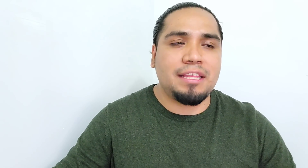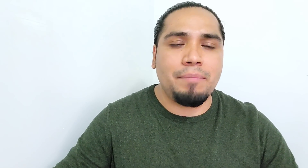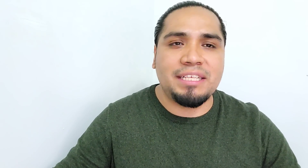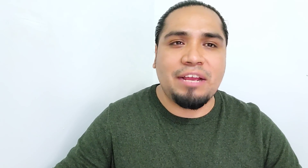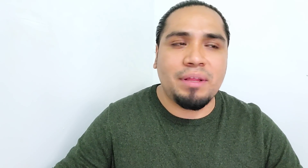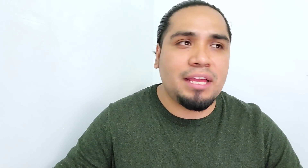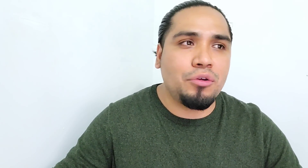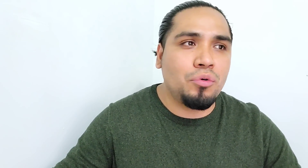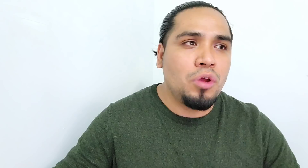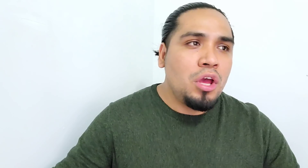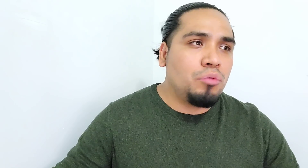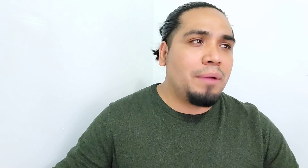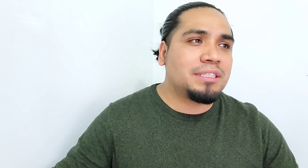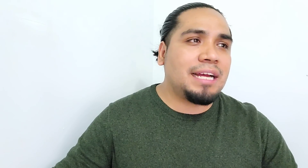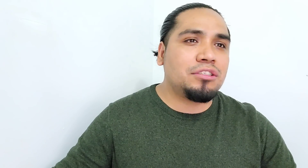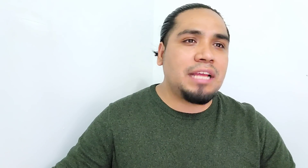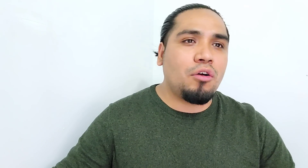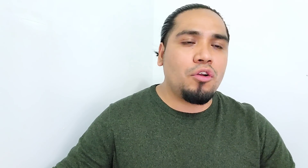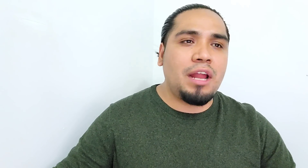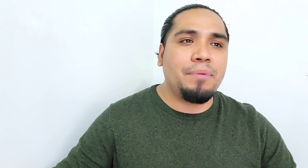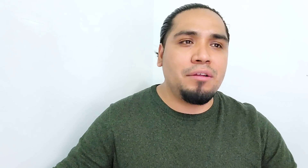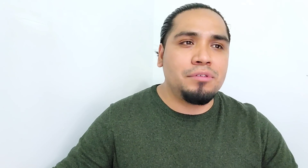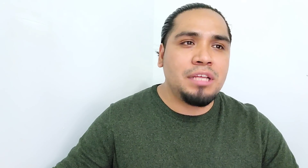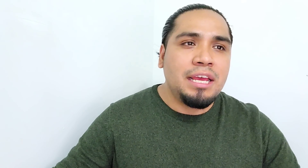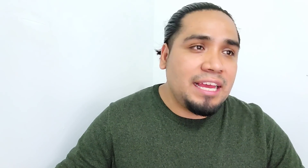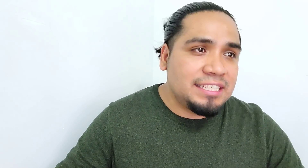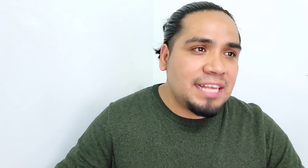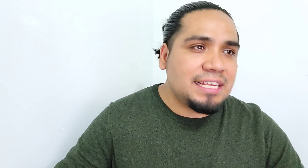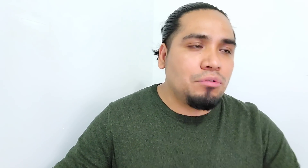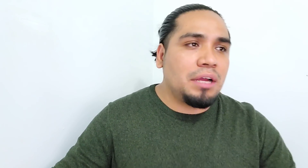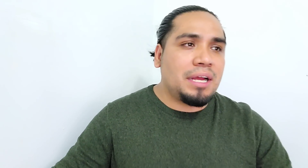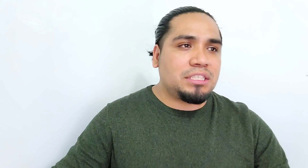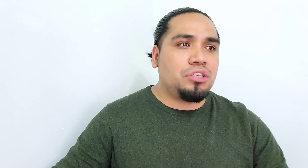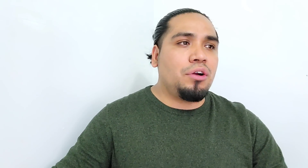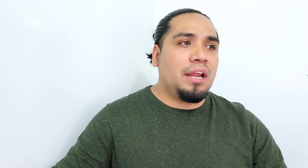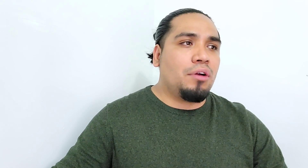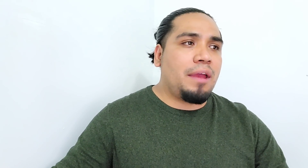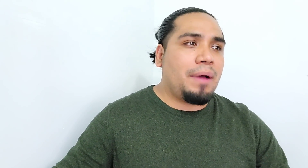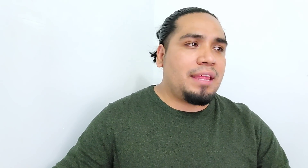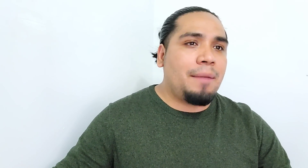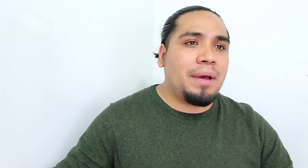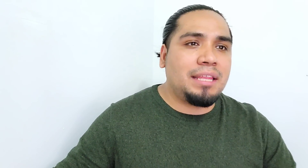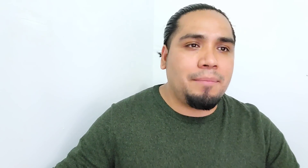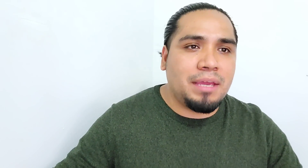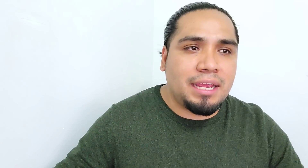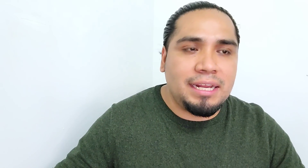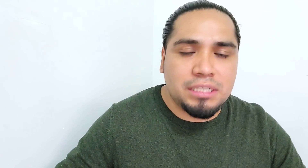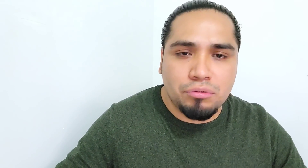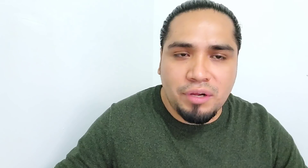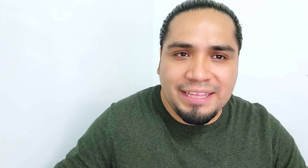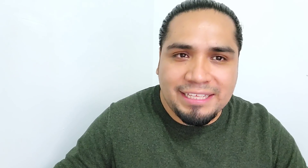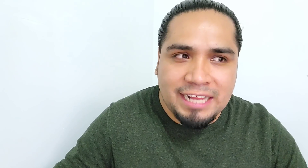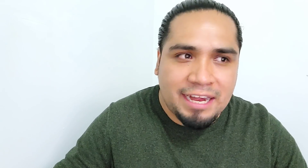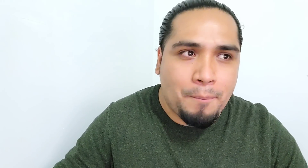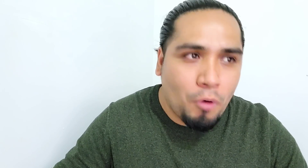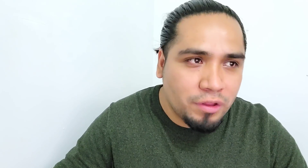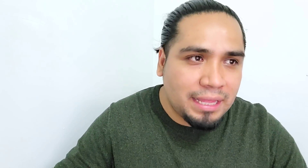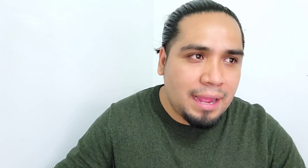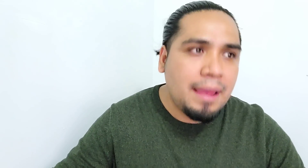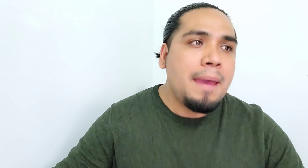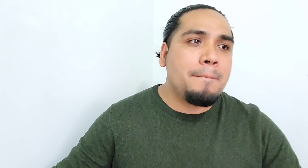julio 7,051 nuevos casos de coronavirus. Es la segunda ocasión en lo que va de la pandemia que las